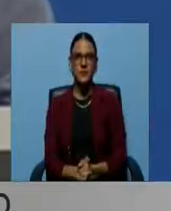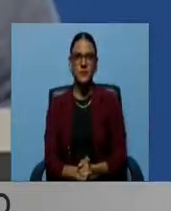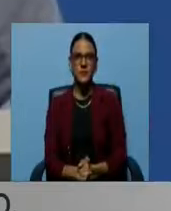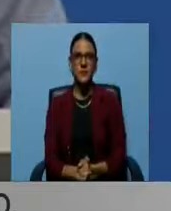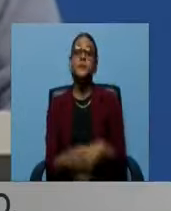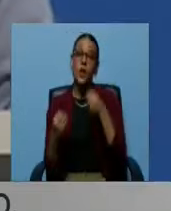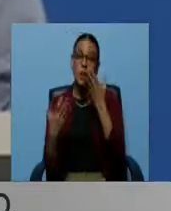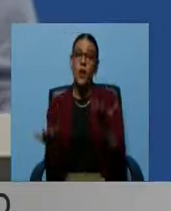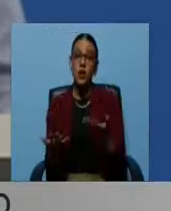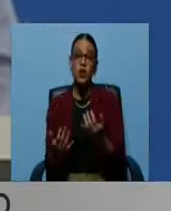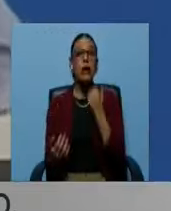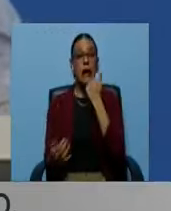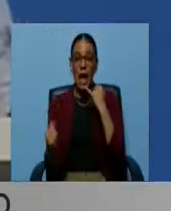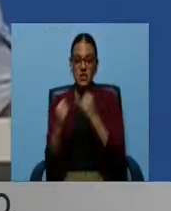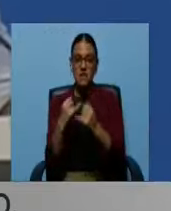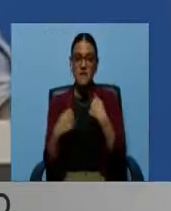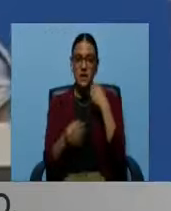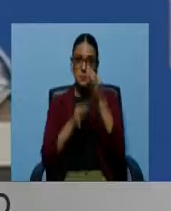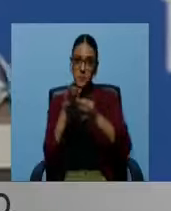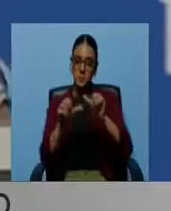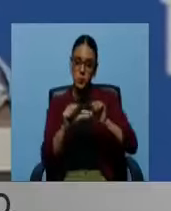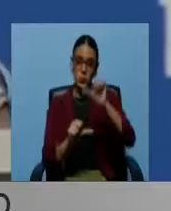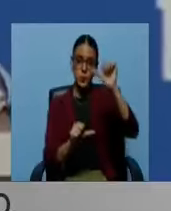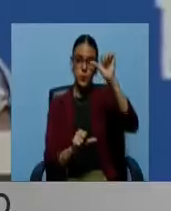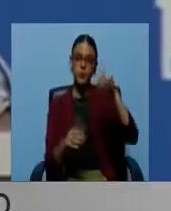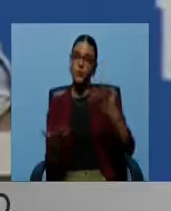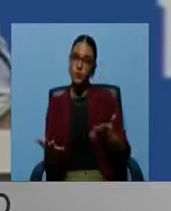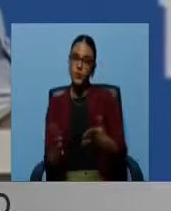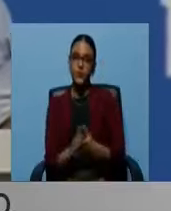Bien, y ya para ir terminando,